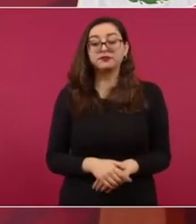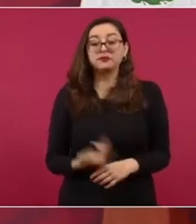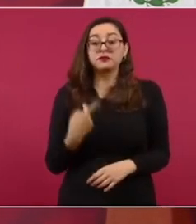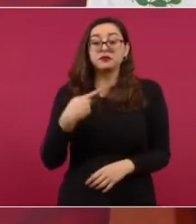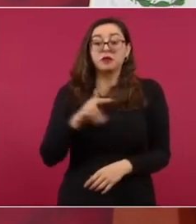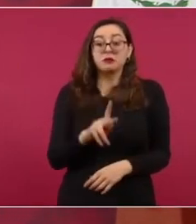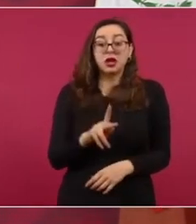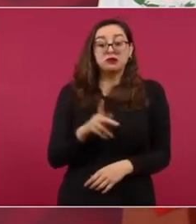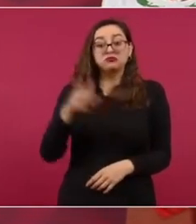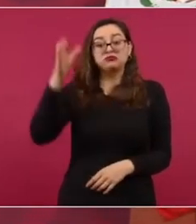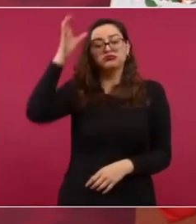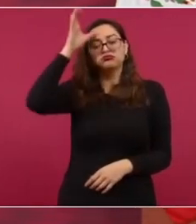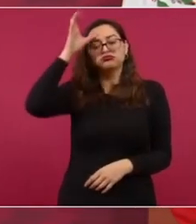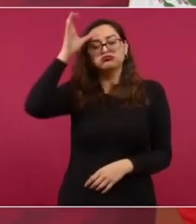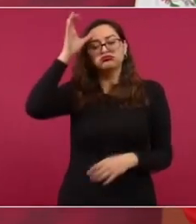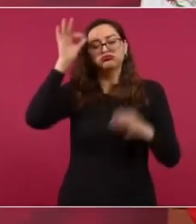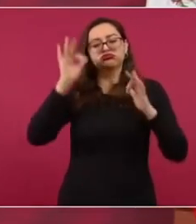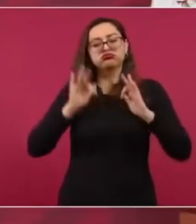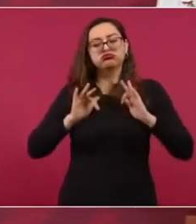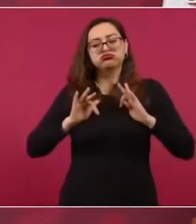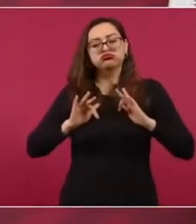tiene su conciencia tranquila,